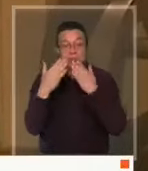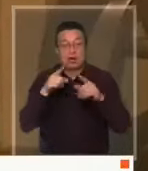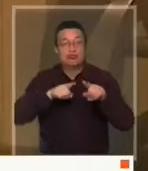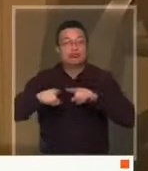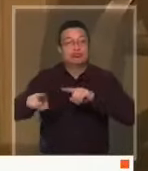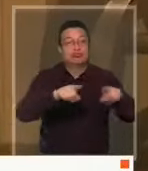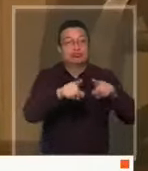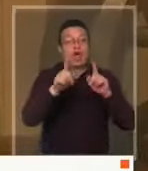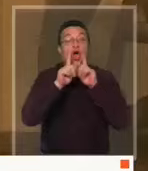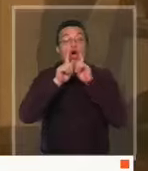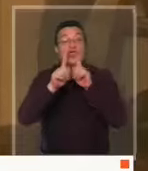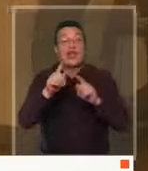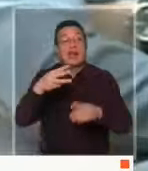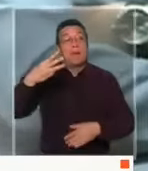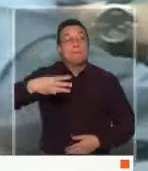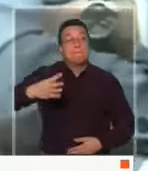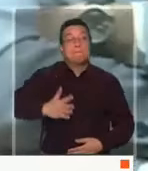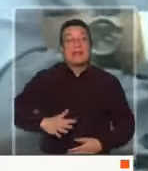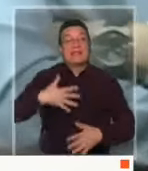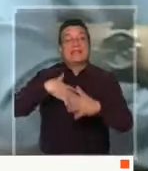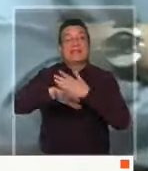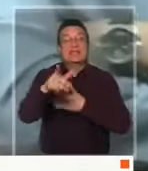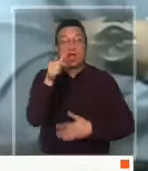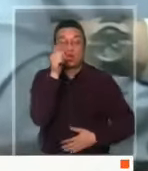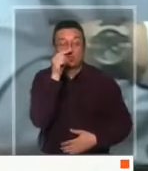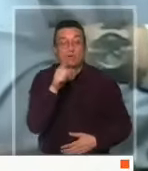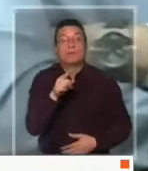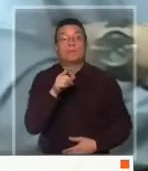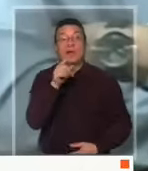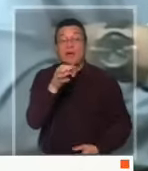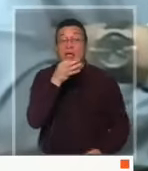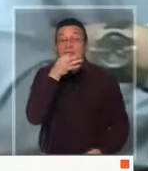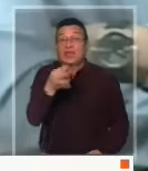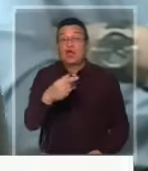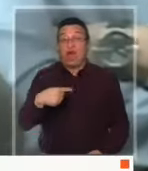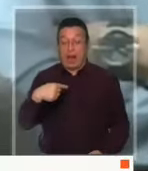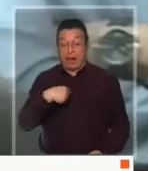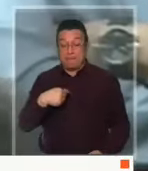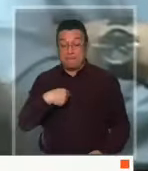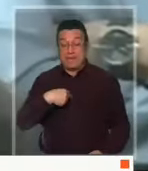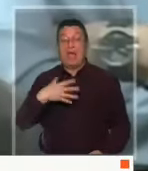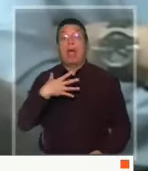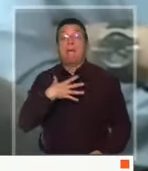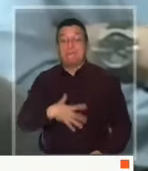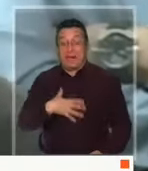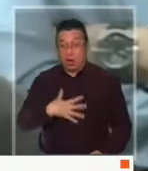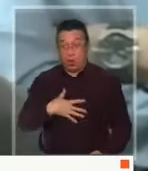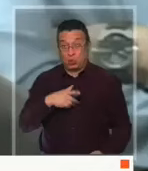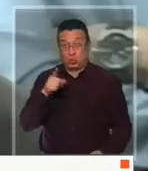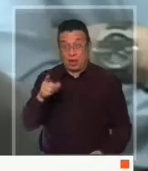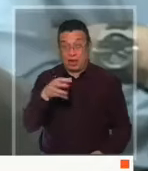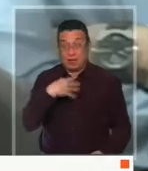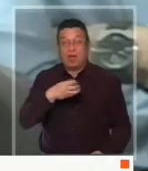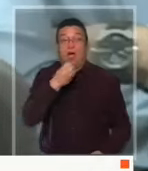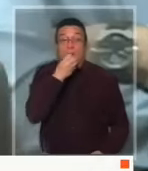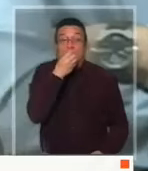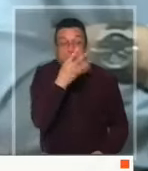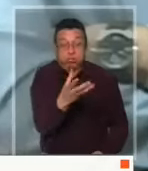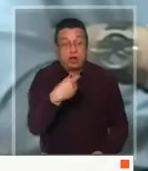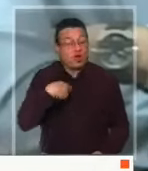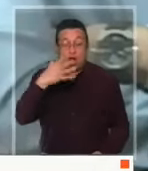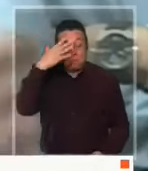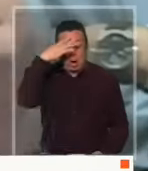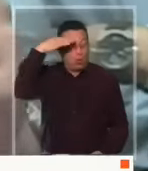hotel el martes 15 de octubre. Dijo, pero a mí me gustaría, señaló, declarar de que no me acuerdo